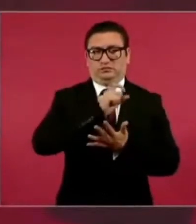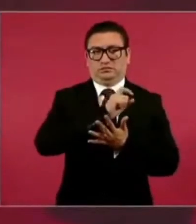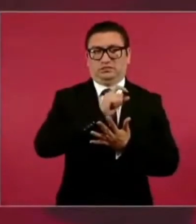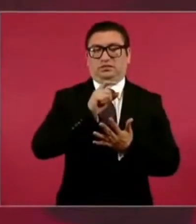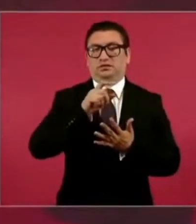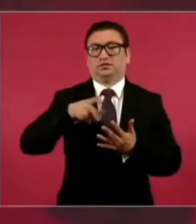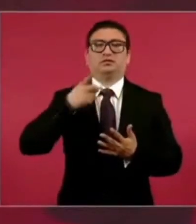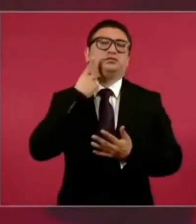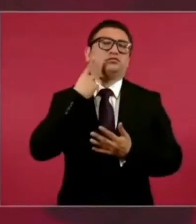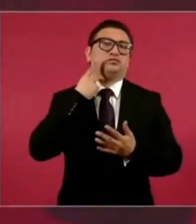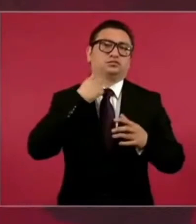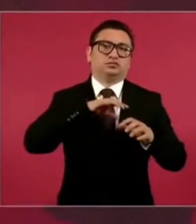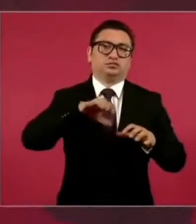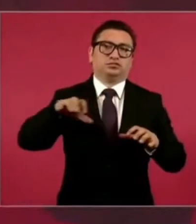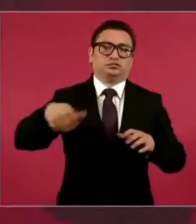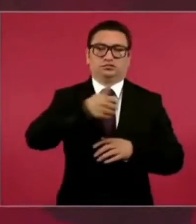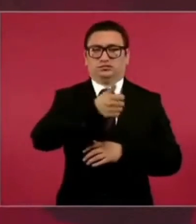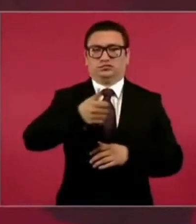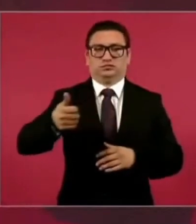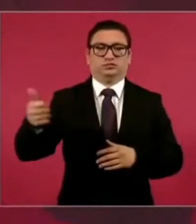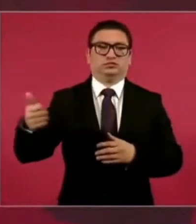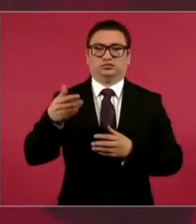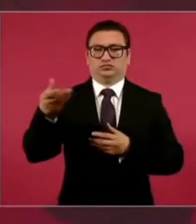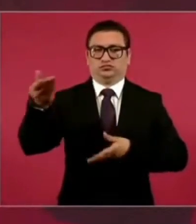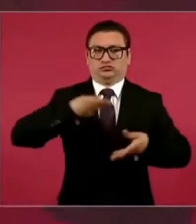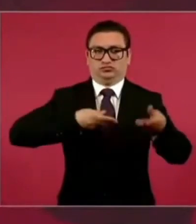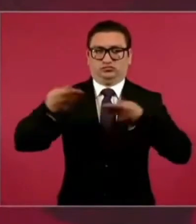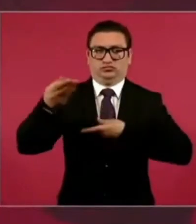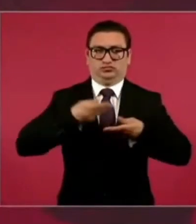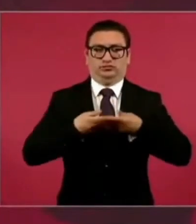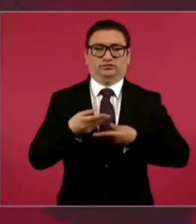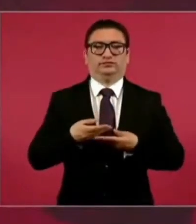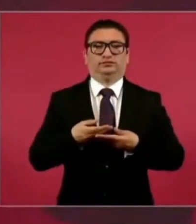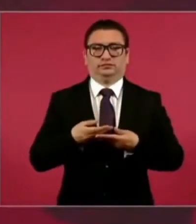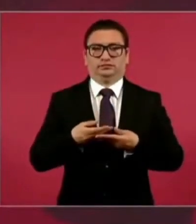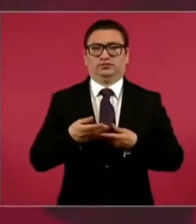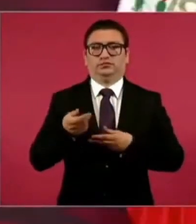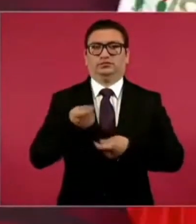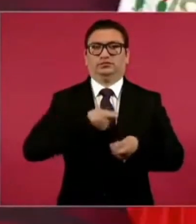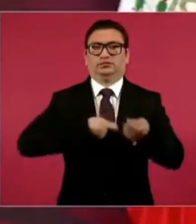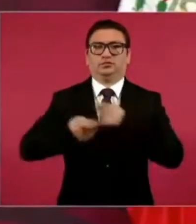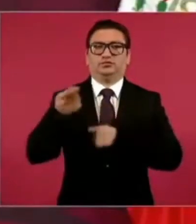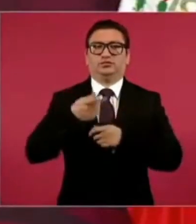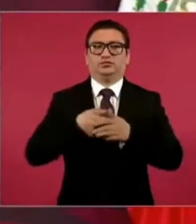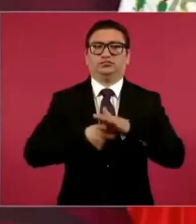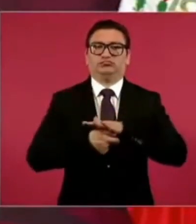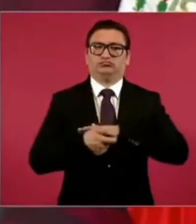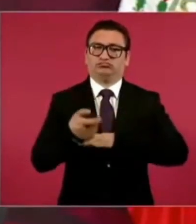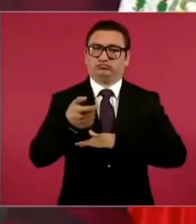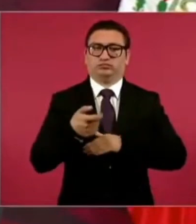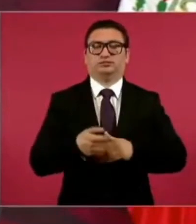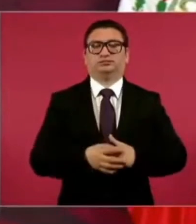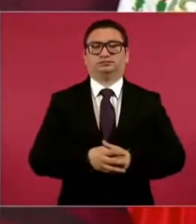diputados, que se los ofrecían a cambio de un moche.